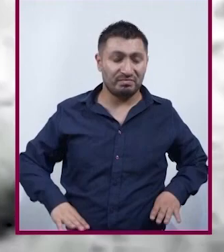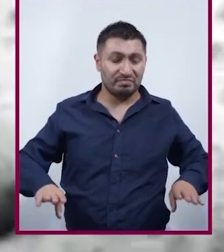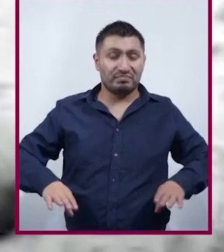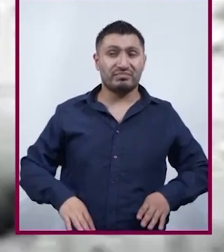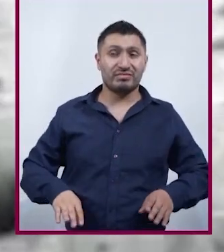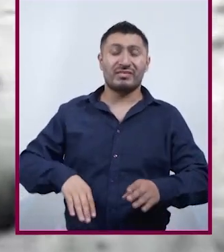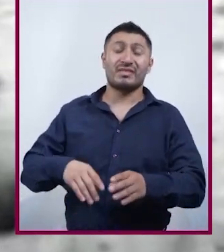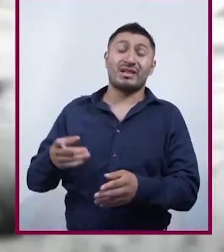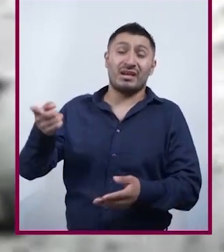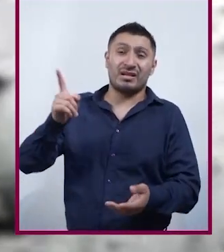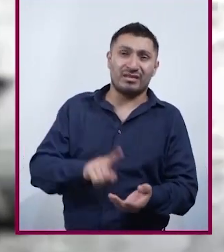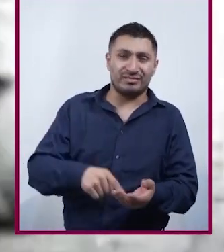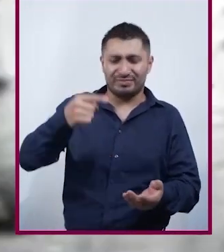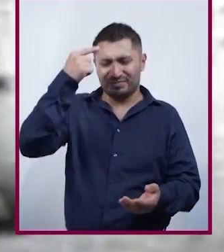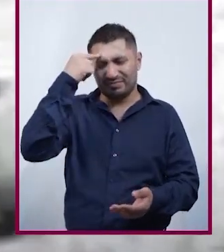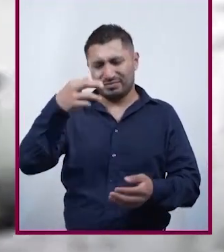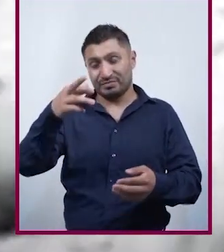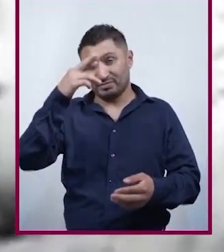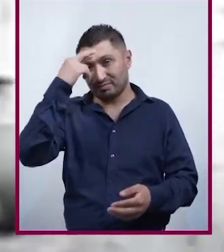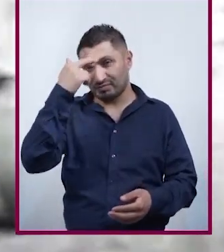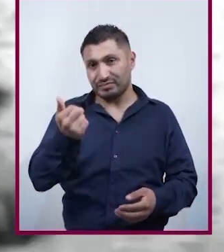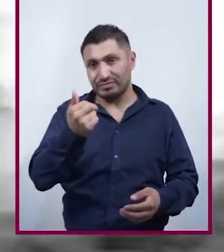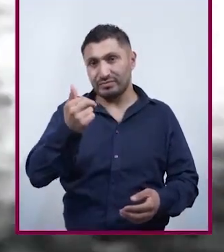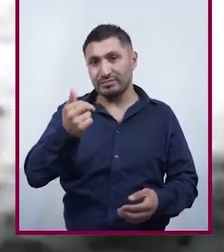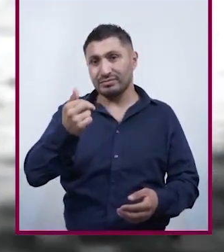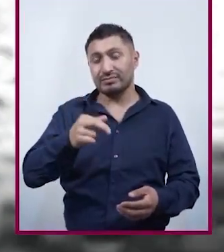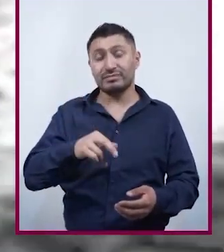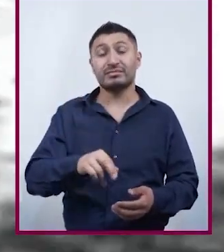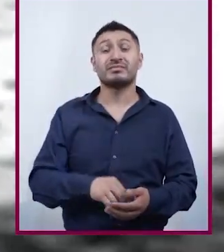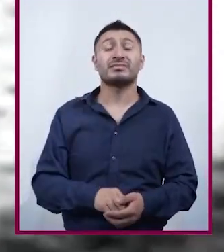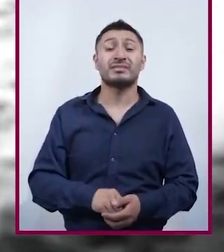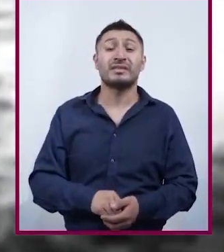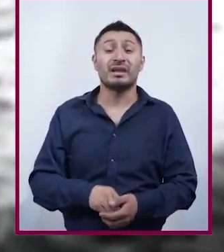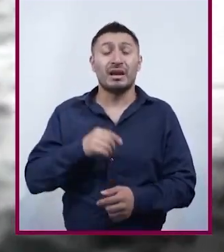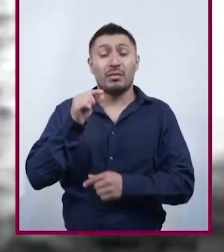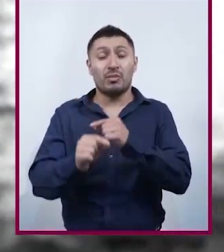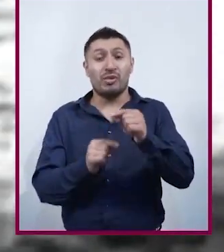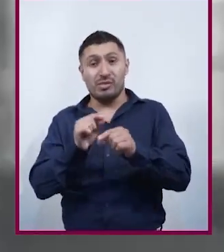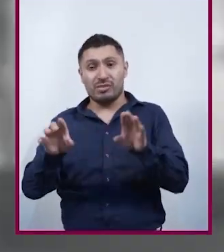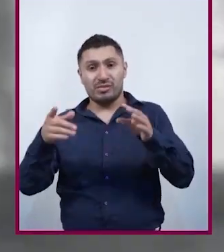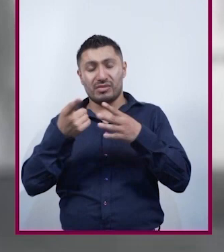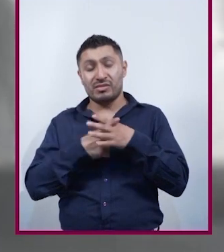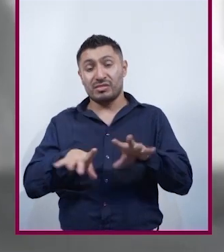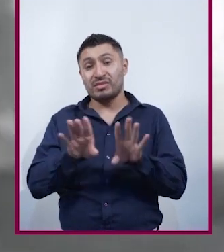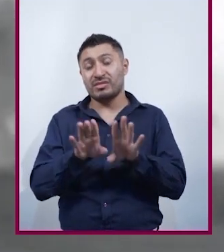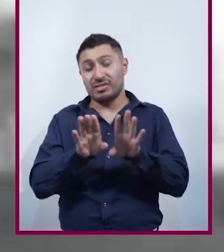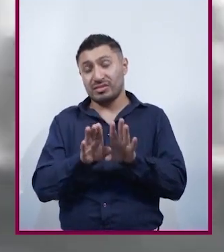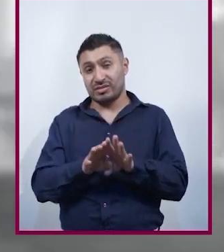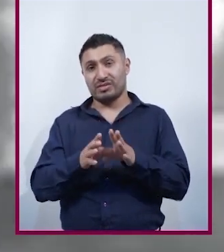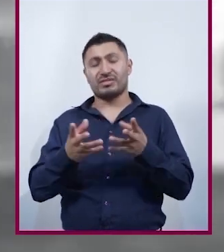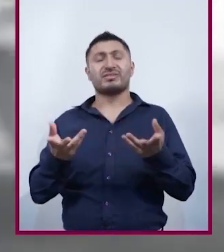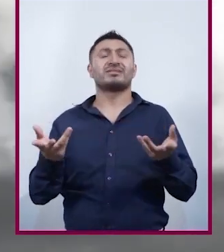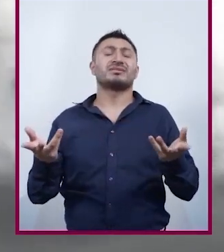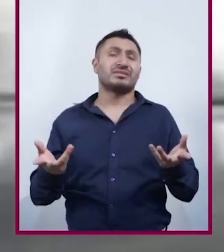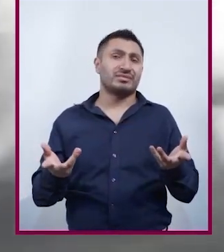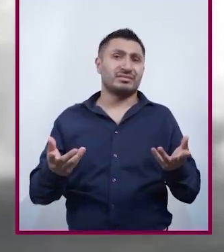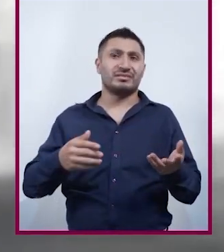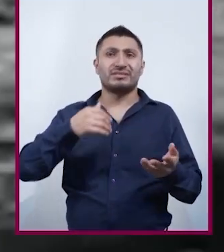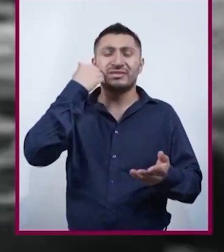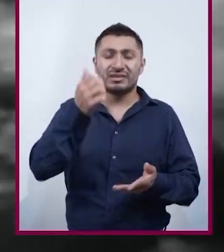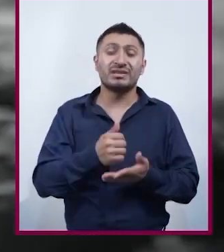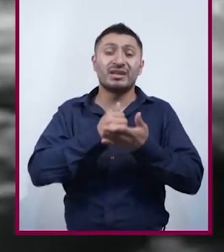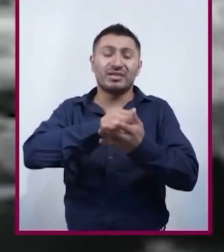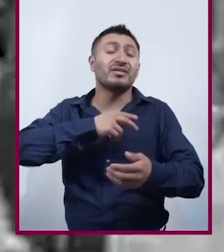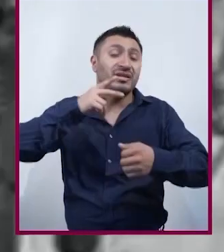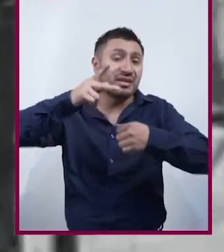marcaron al joven Vasconcelos y a partir de los cuales comenzaría a construir su obra como un reflejo de la transición del país que